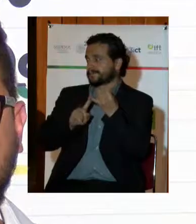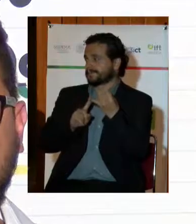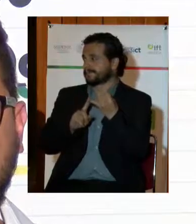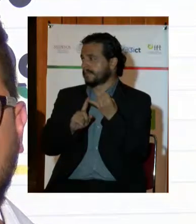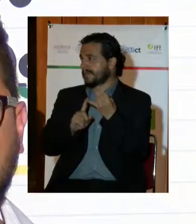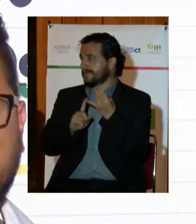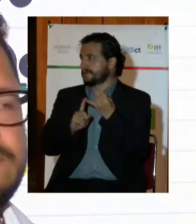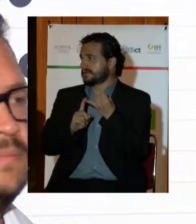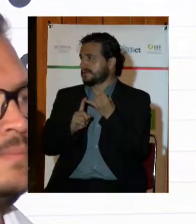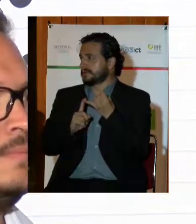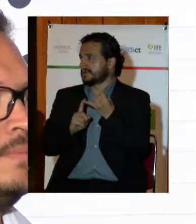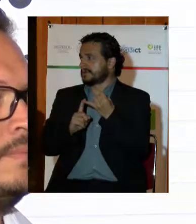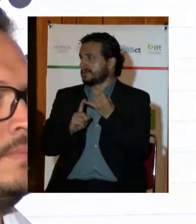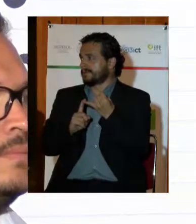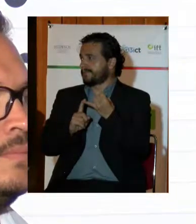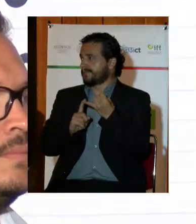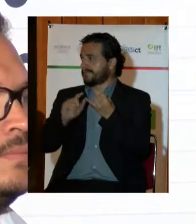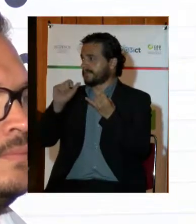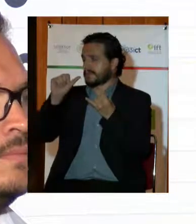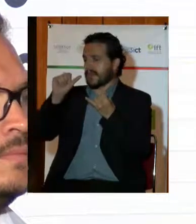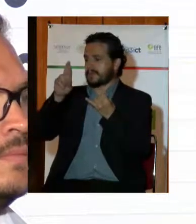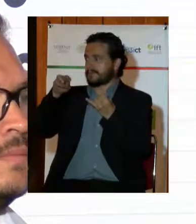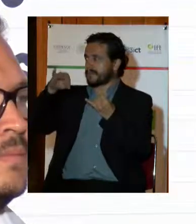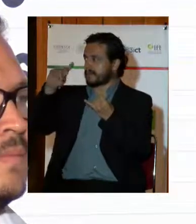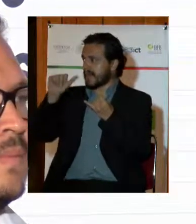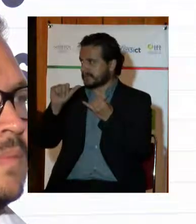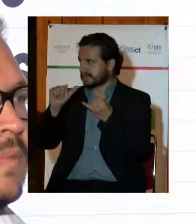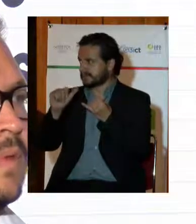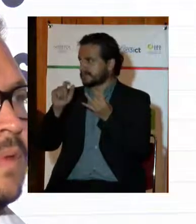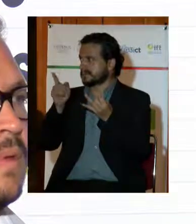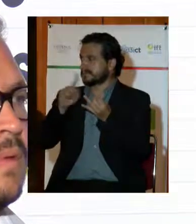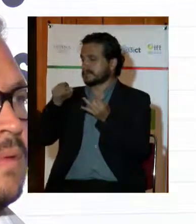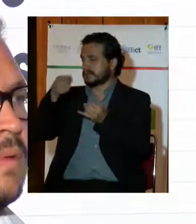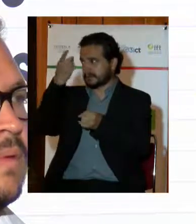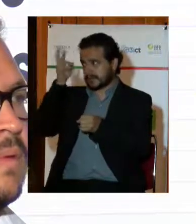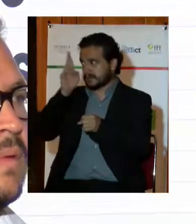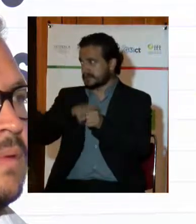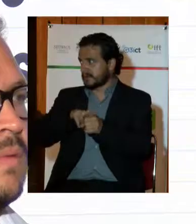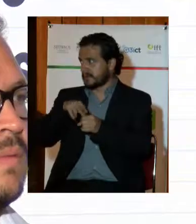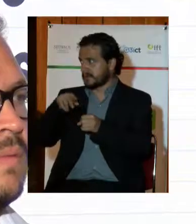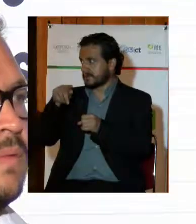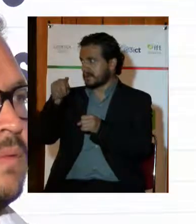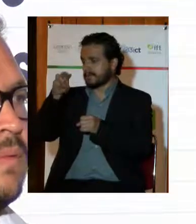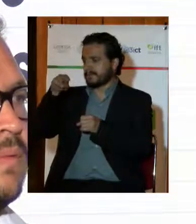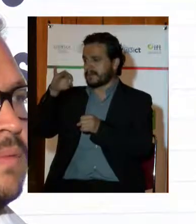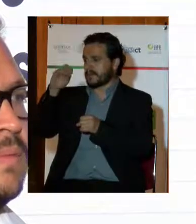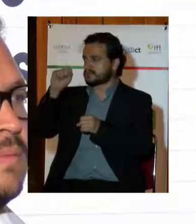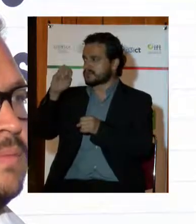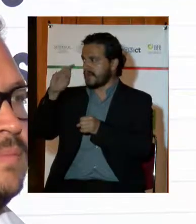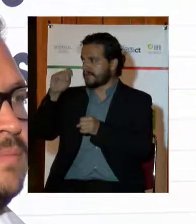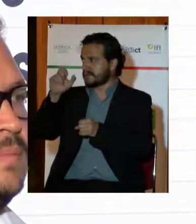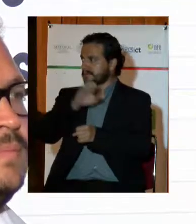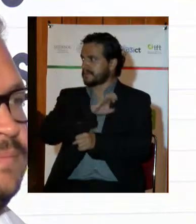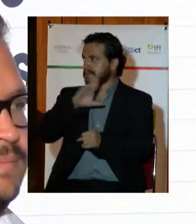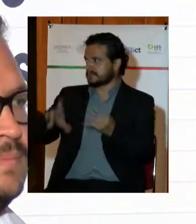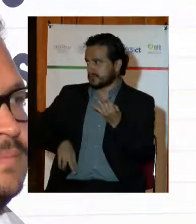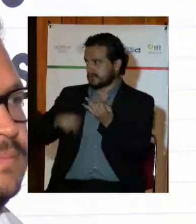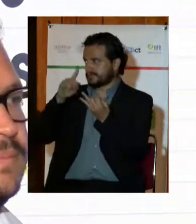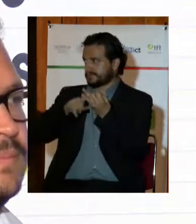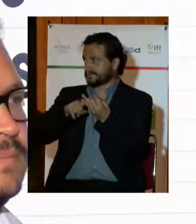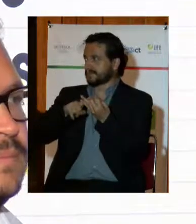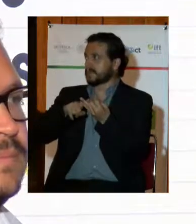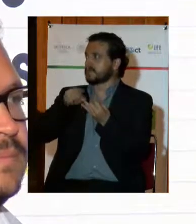a Armida Sánchez de Microsoft, y luego tenemos a Ernesto Escobedo, que es un activista